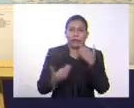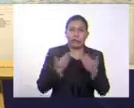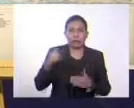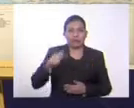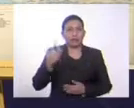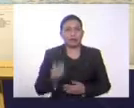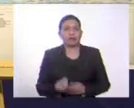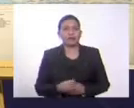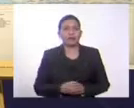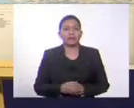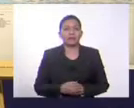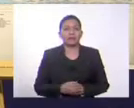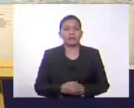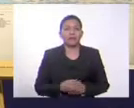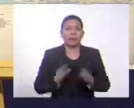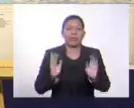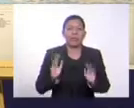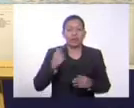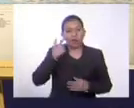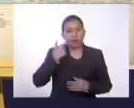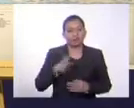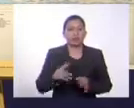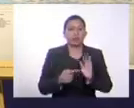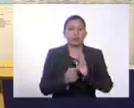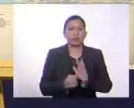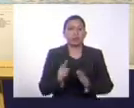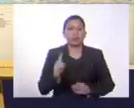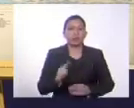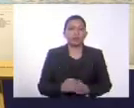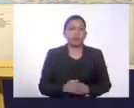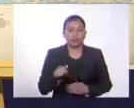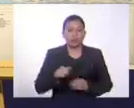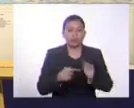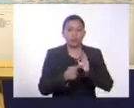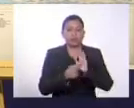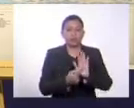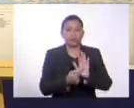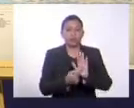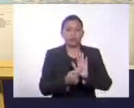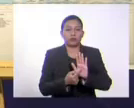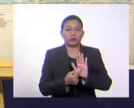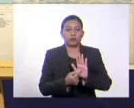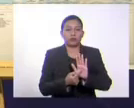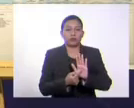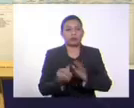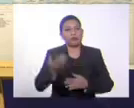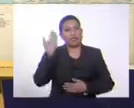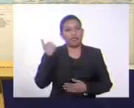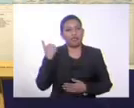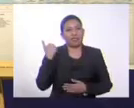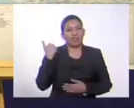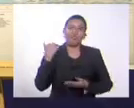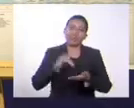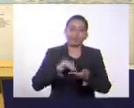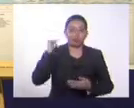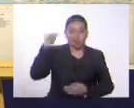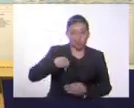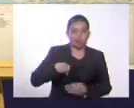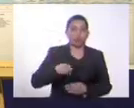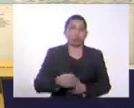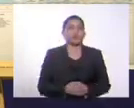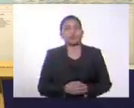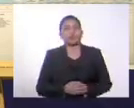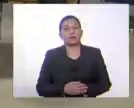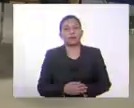lo mencionamos en la jornada anterior y por eso quisimos recapitular y traer un extracto de una noticia, el